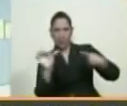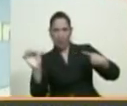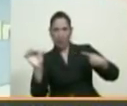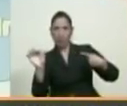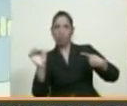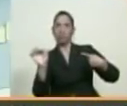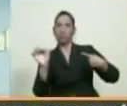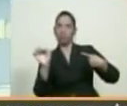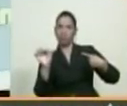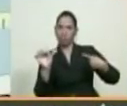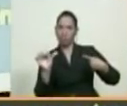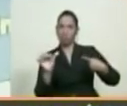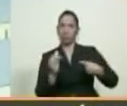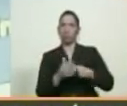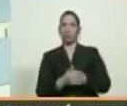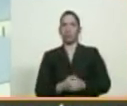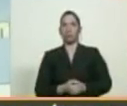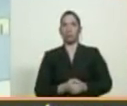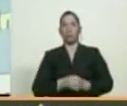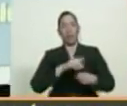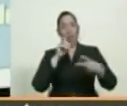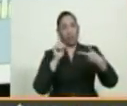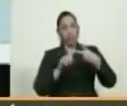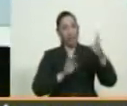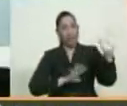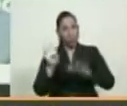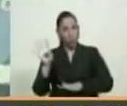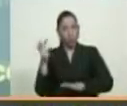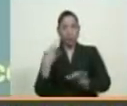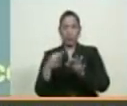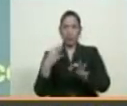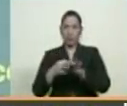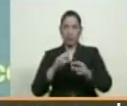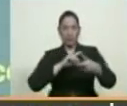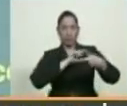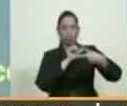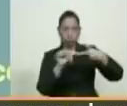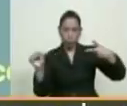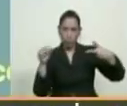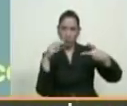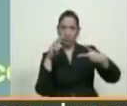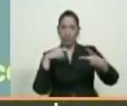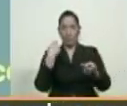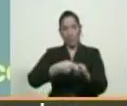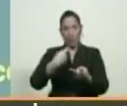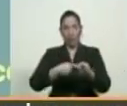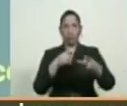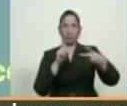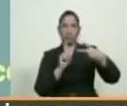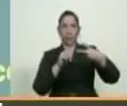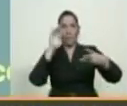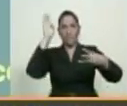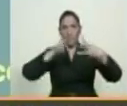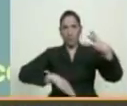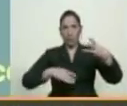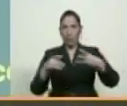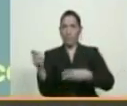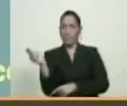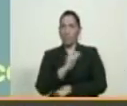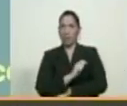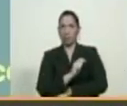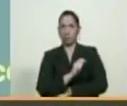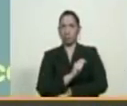un cuarto de petro. El 14 de septiembre se pagará la segunda semana. Y a final de mes se pagará